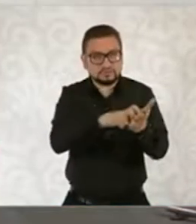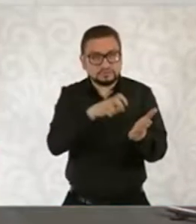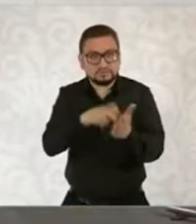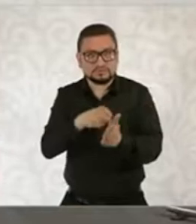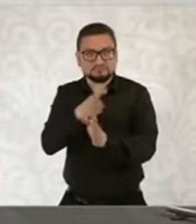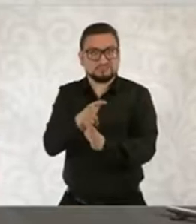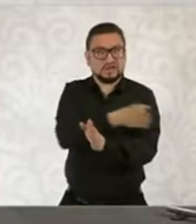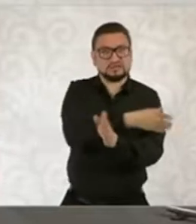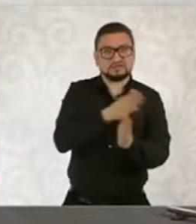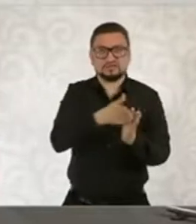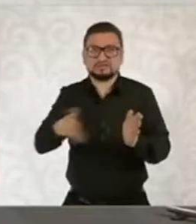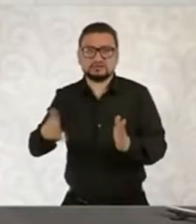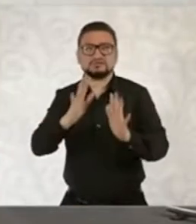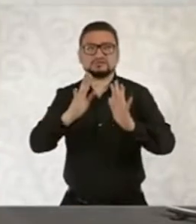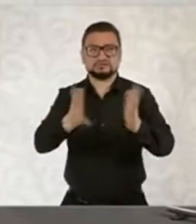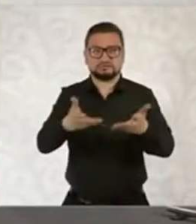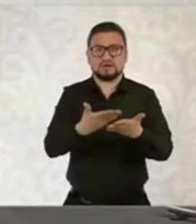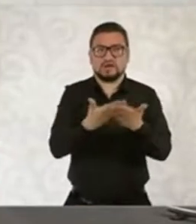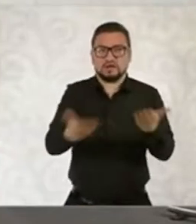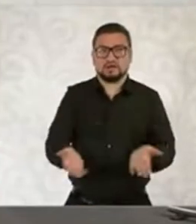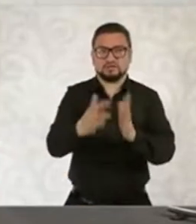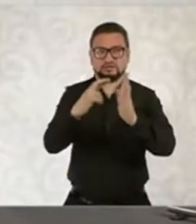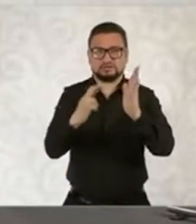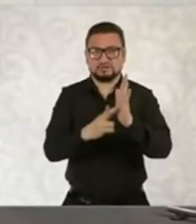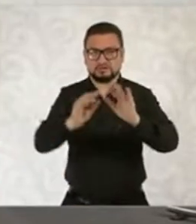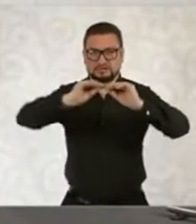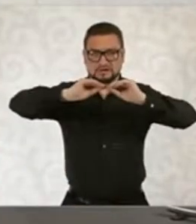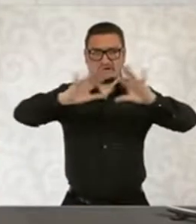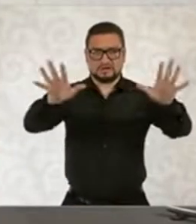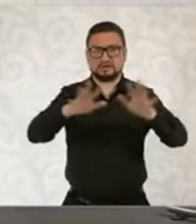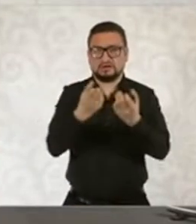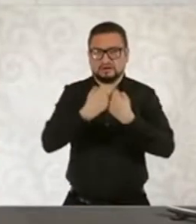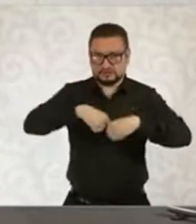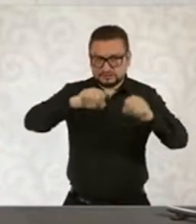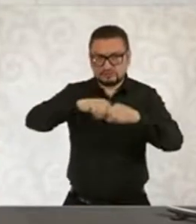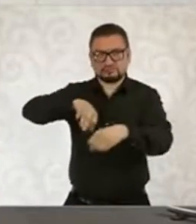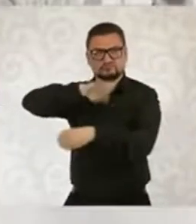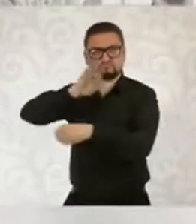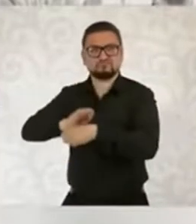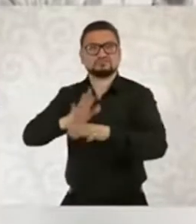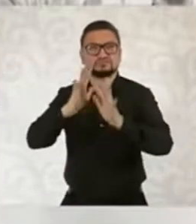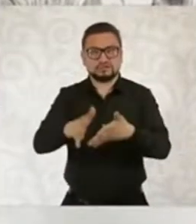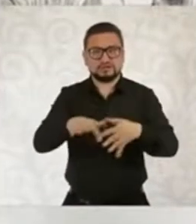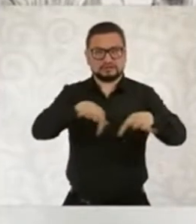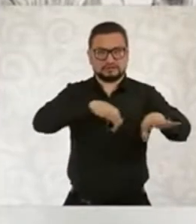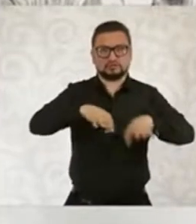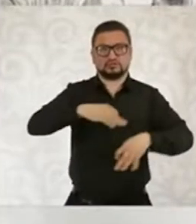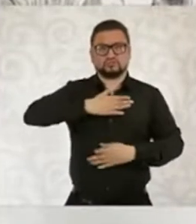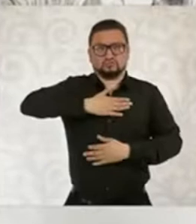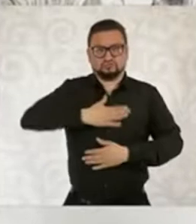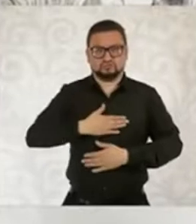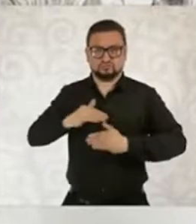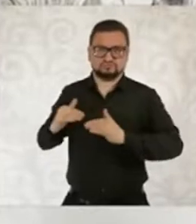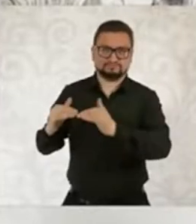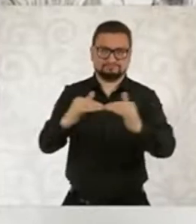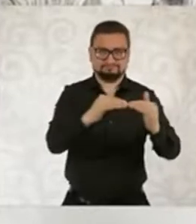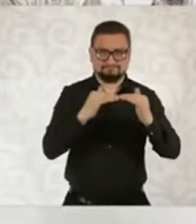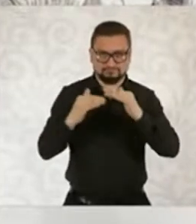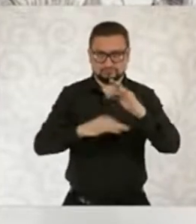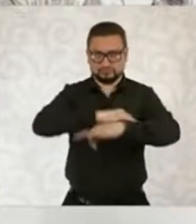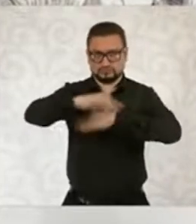y un después. Ahora hay reglas claras, hay seguridad social y hay condiciones laborales justas para todas y